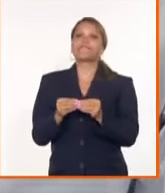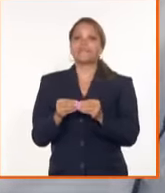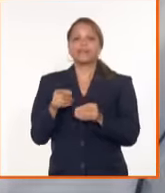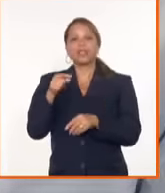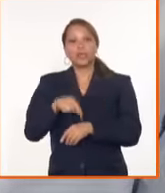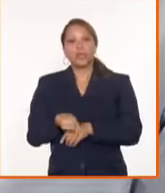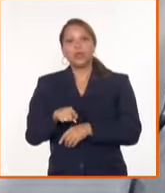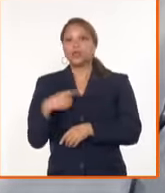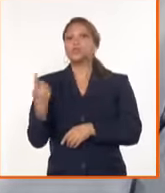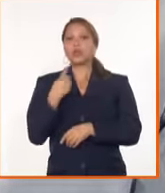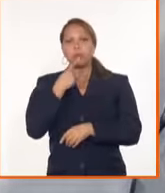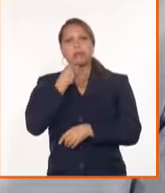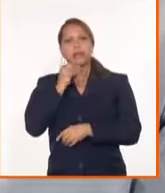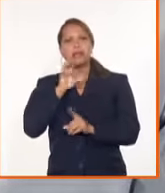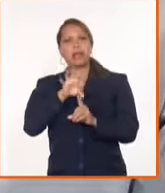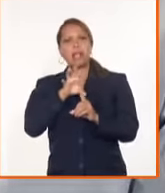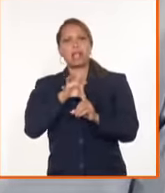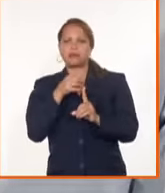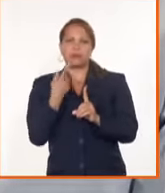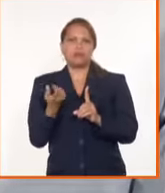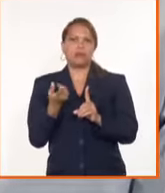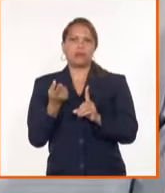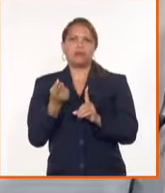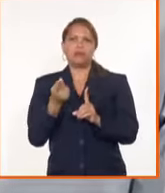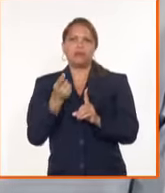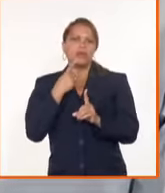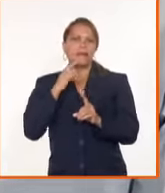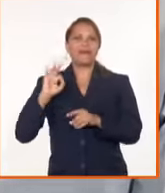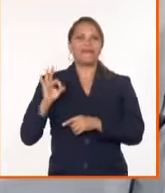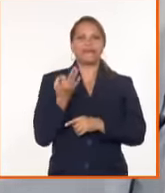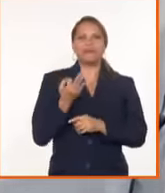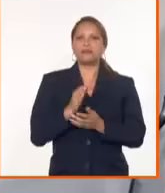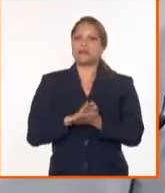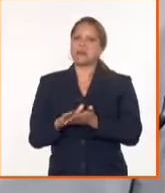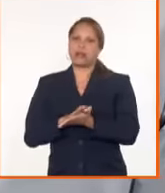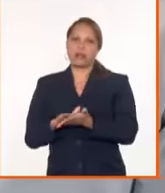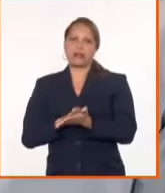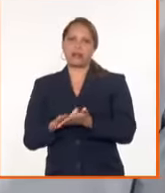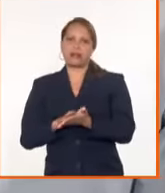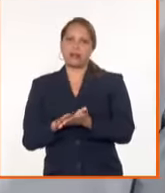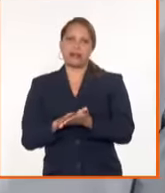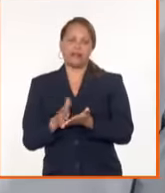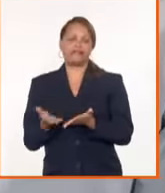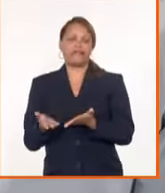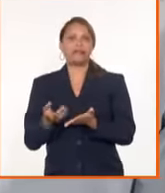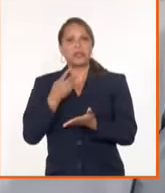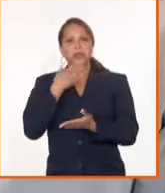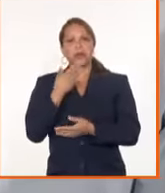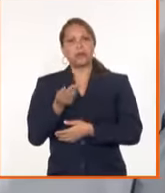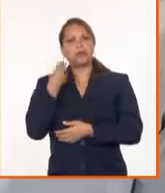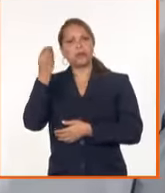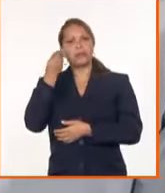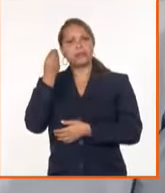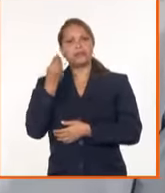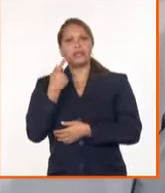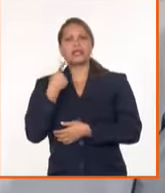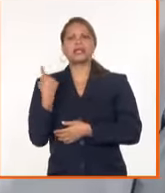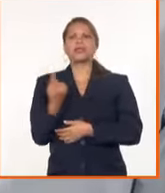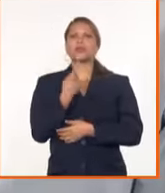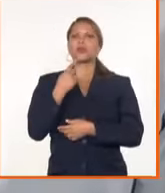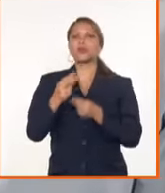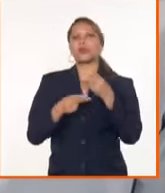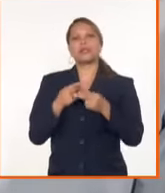todos a criticarnos. Además, yo creo que no hay obra perfecta y sería muy, muy ideal también pensar que todo se ha hecho